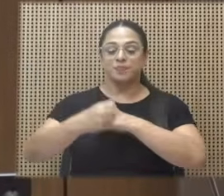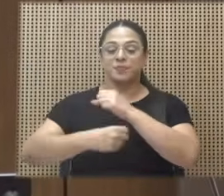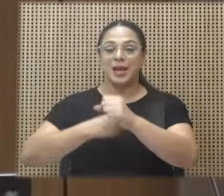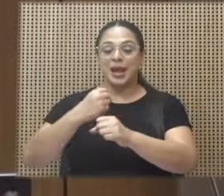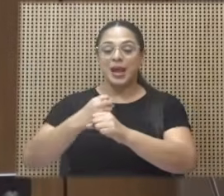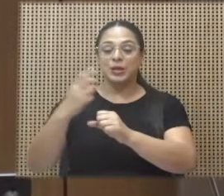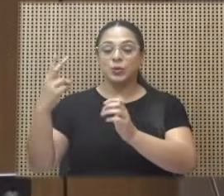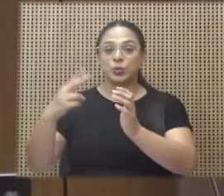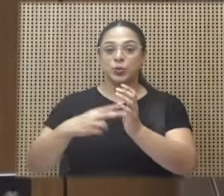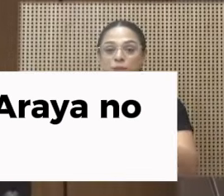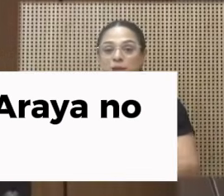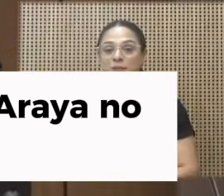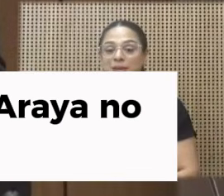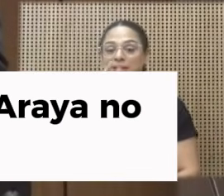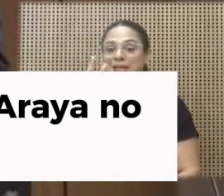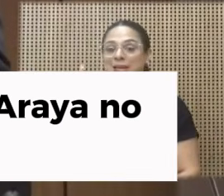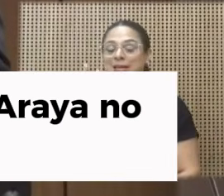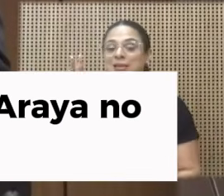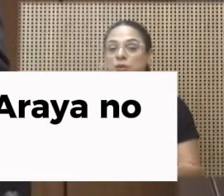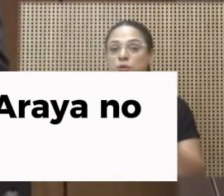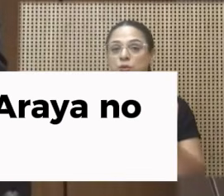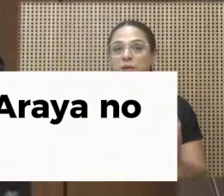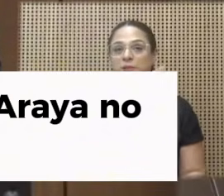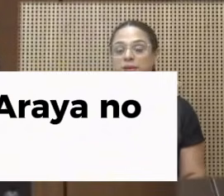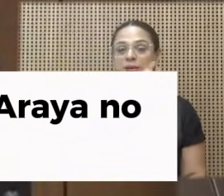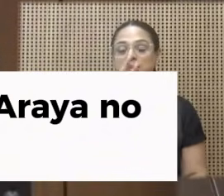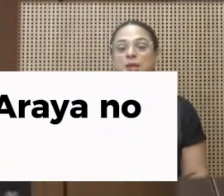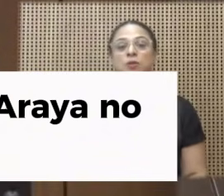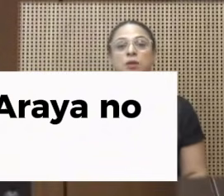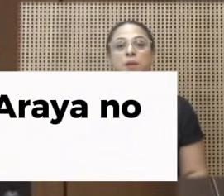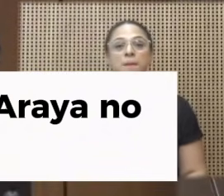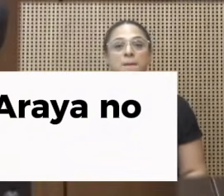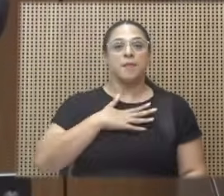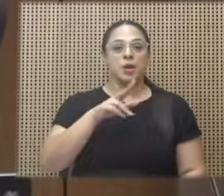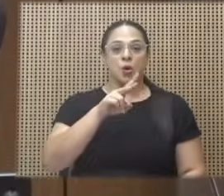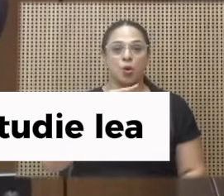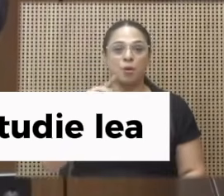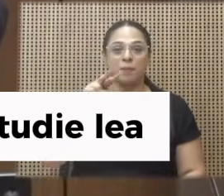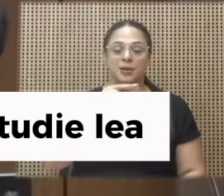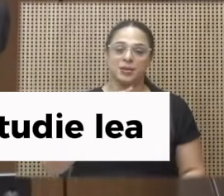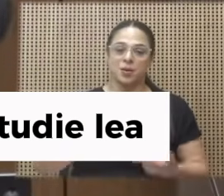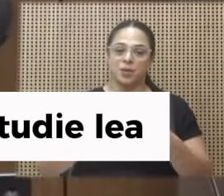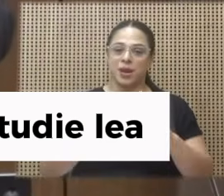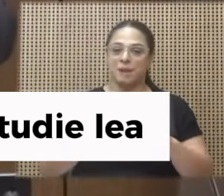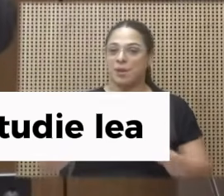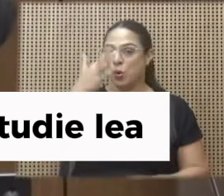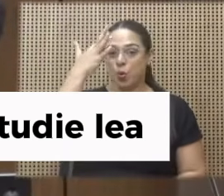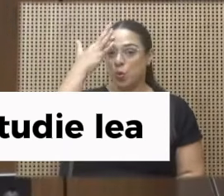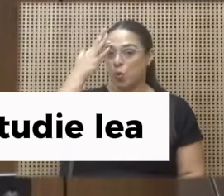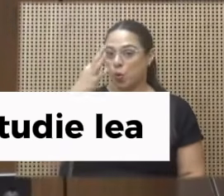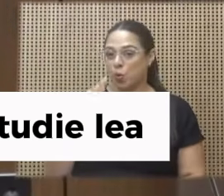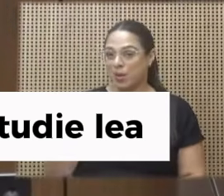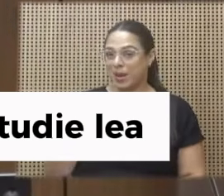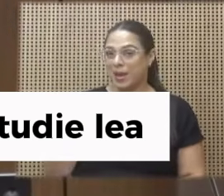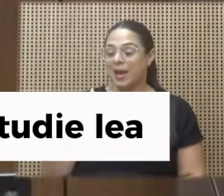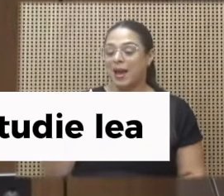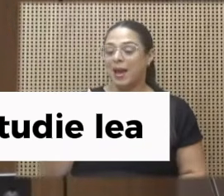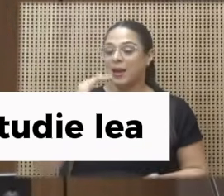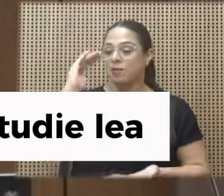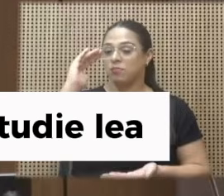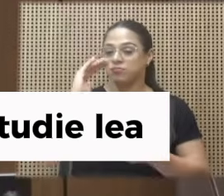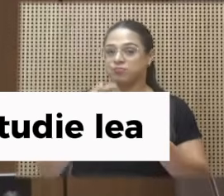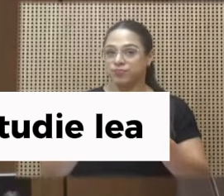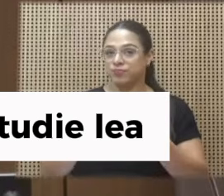y el 2026, aunque mi colega y amigo don Edgardo Araya no lo crea, han disminuido los delitos en un